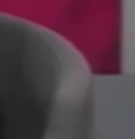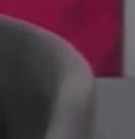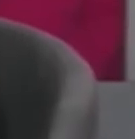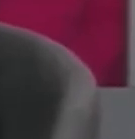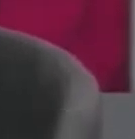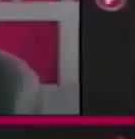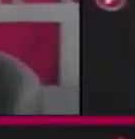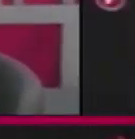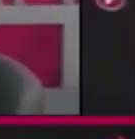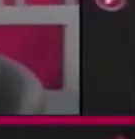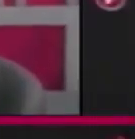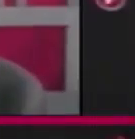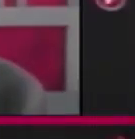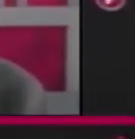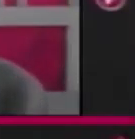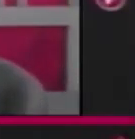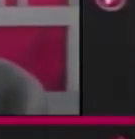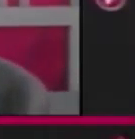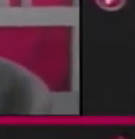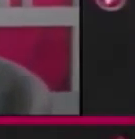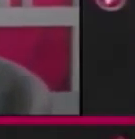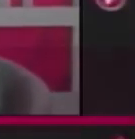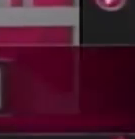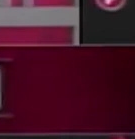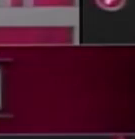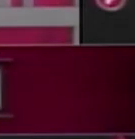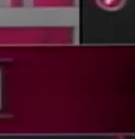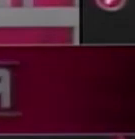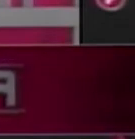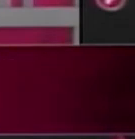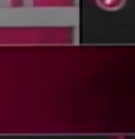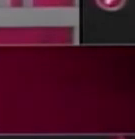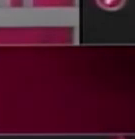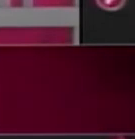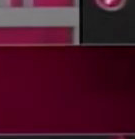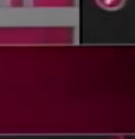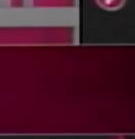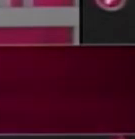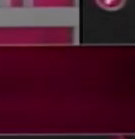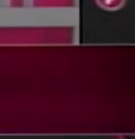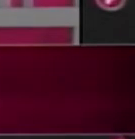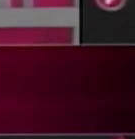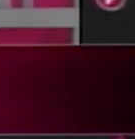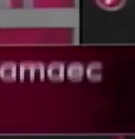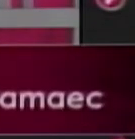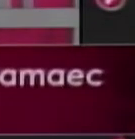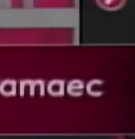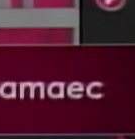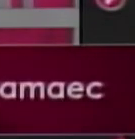página web porque pueden ver todas las entrevistas, revisar las notas. Además también pueden seguirnos en nuestras redes sociales.